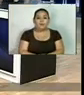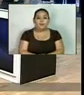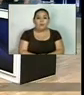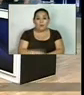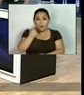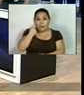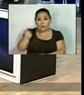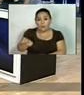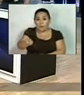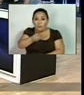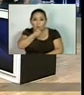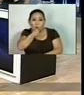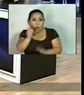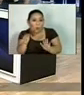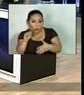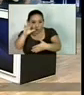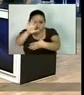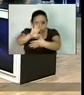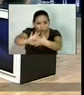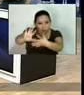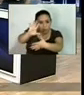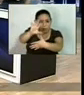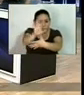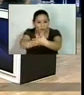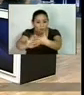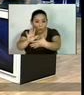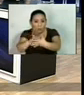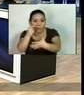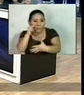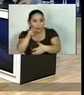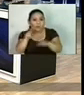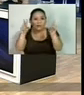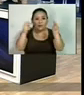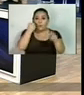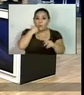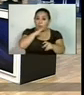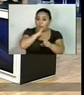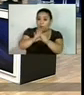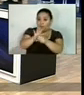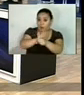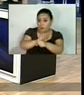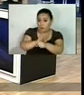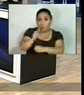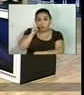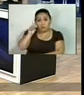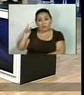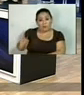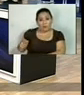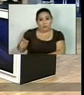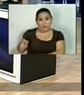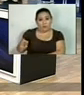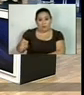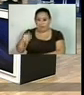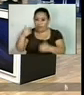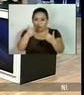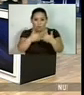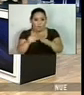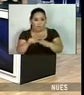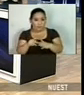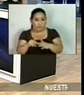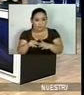Ahí tenemos un panorama de cómo algunos países están enfrentando la pandemia del coronavirus. Vemos puntos en común,